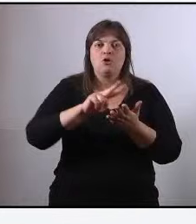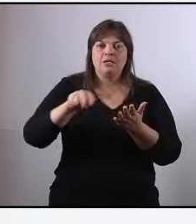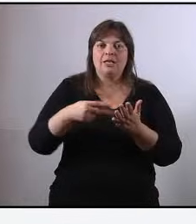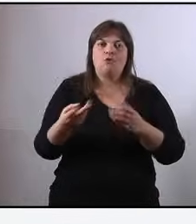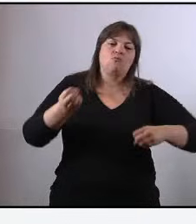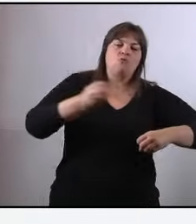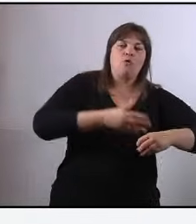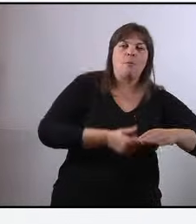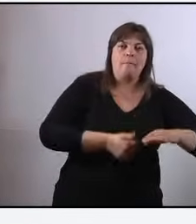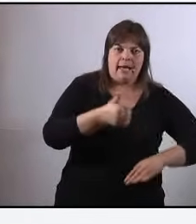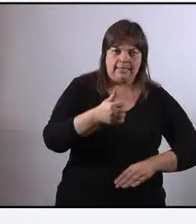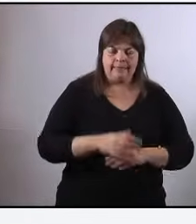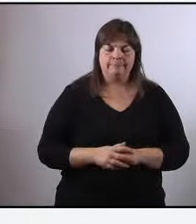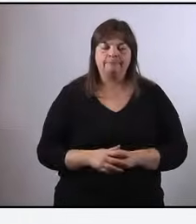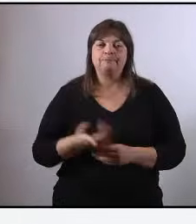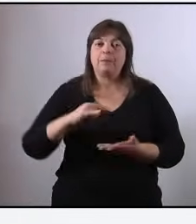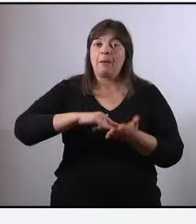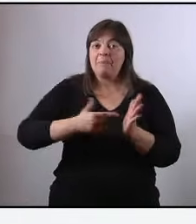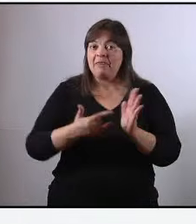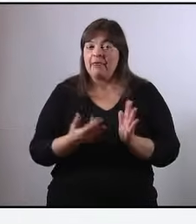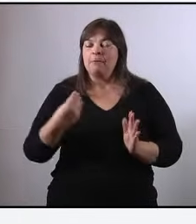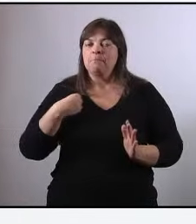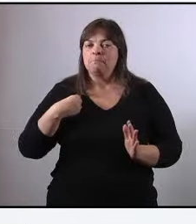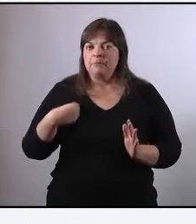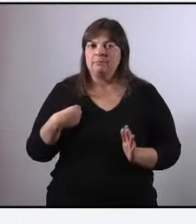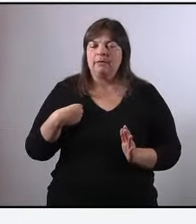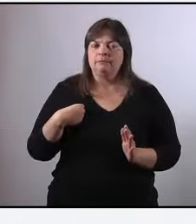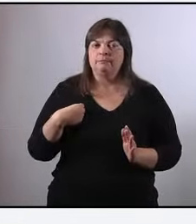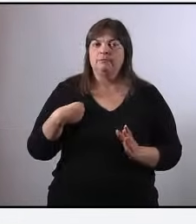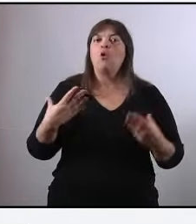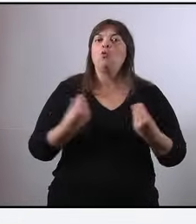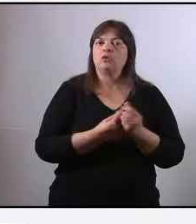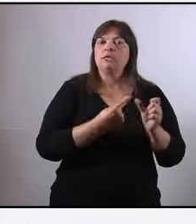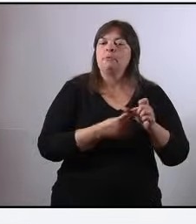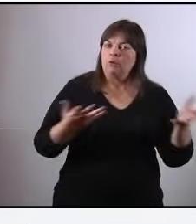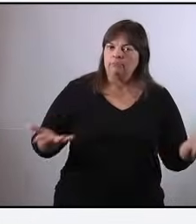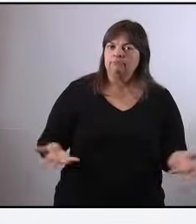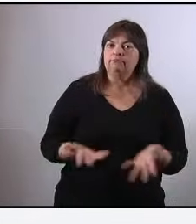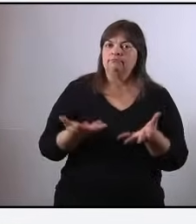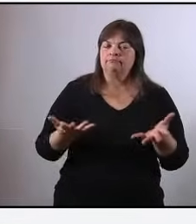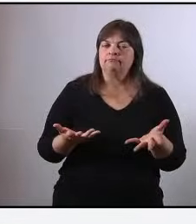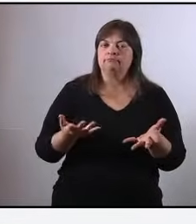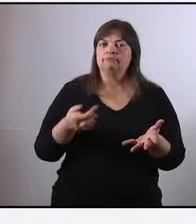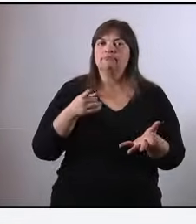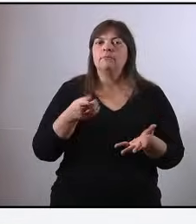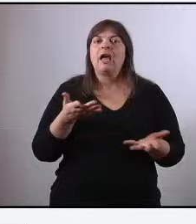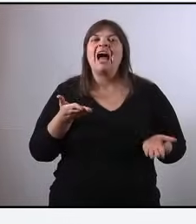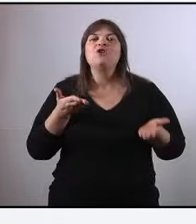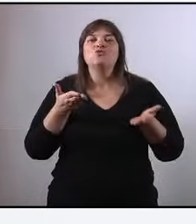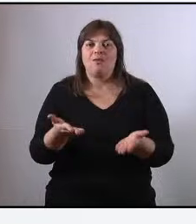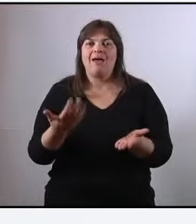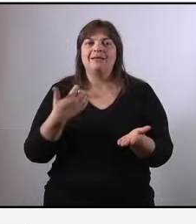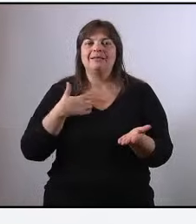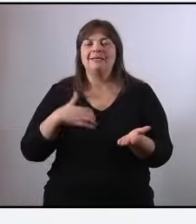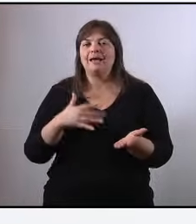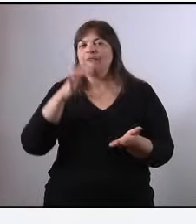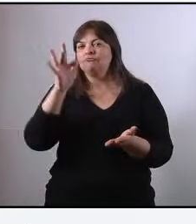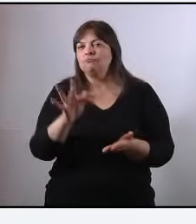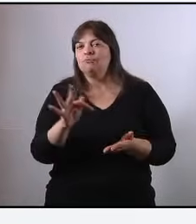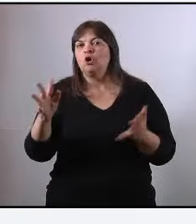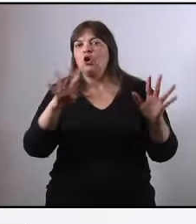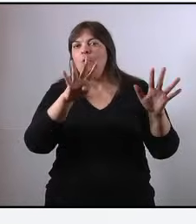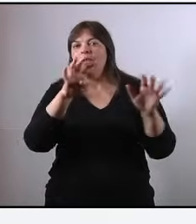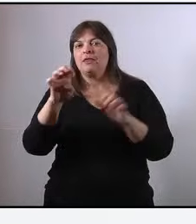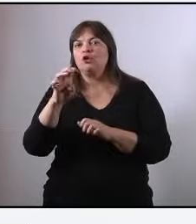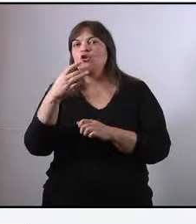euros. Esta medida, impulsada por la Junta de Extremadura, ha ayudado ya a un total de